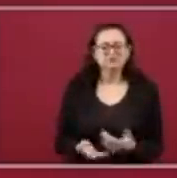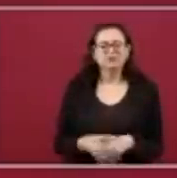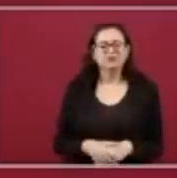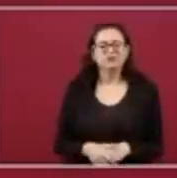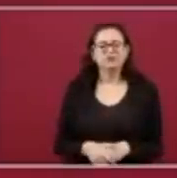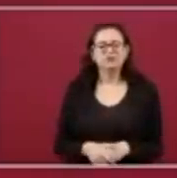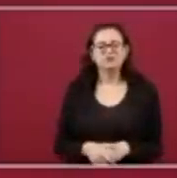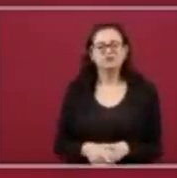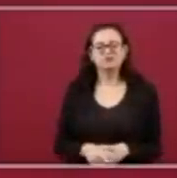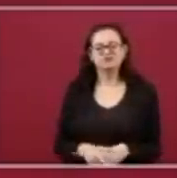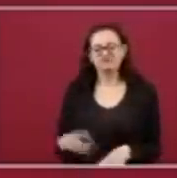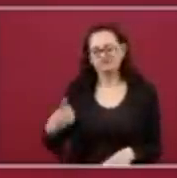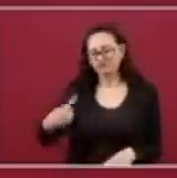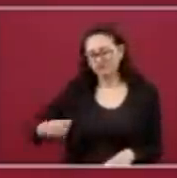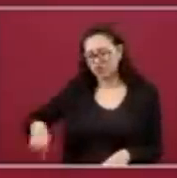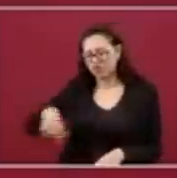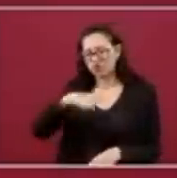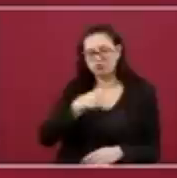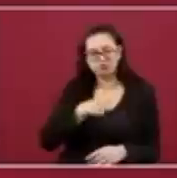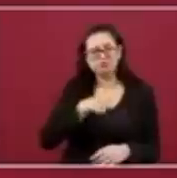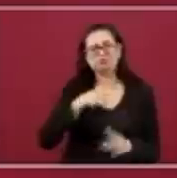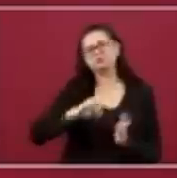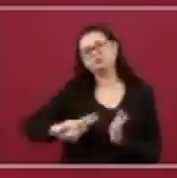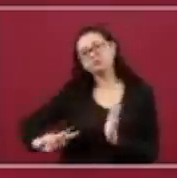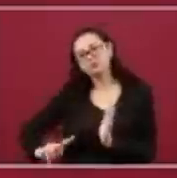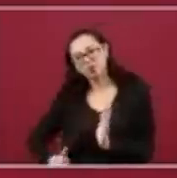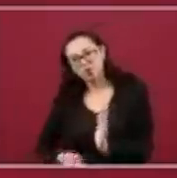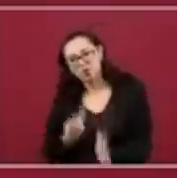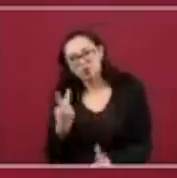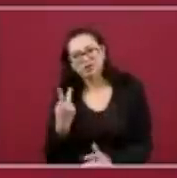haciendo una reprogramación